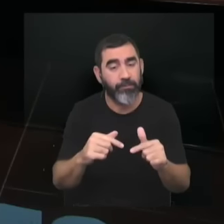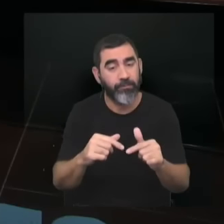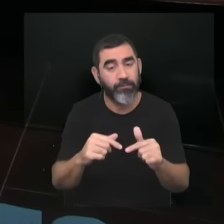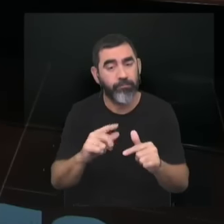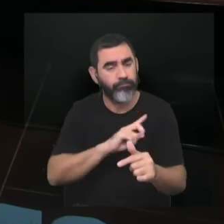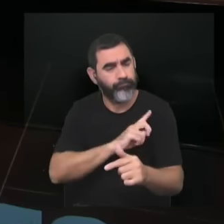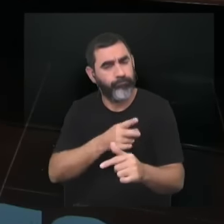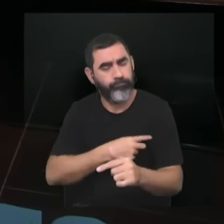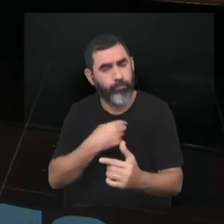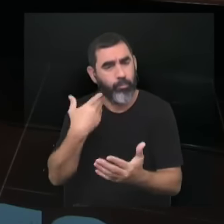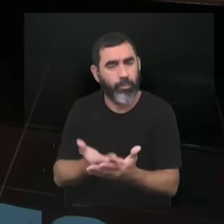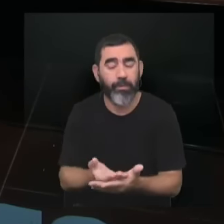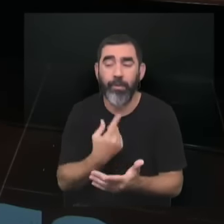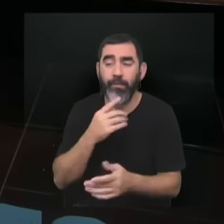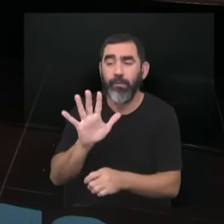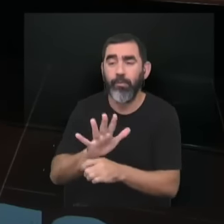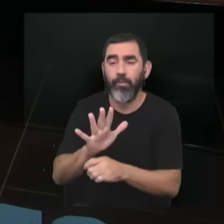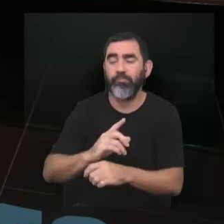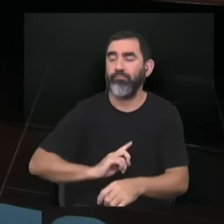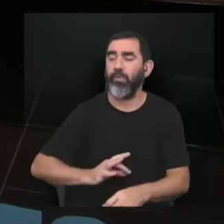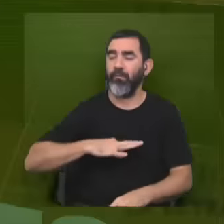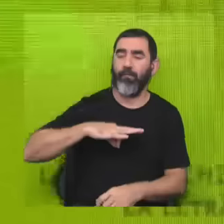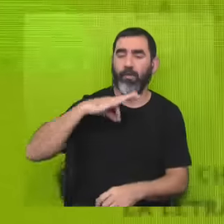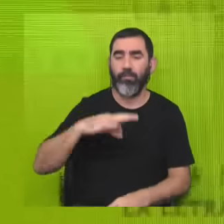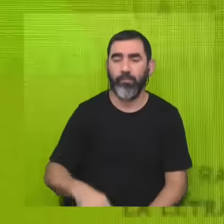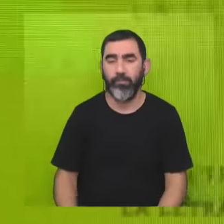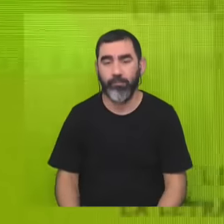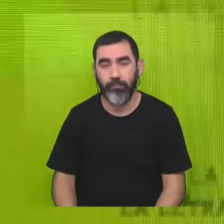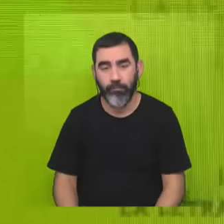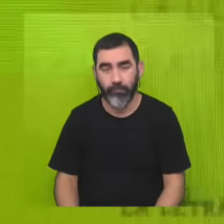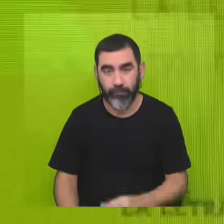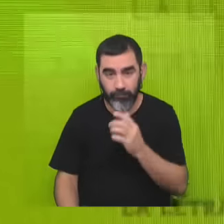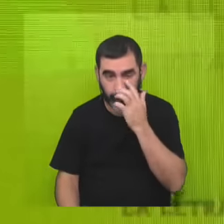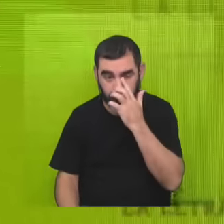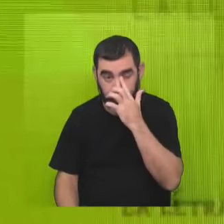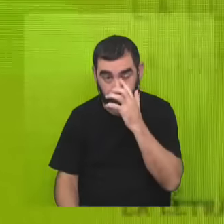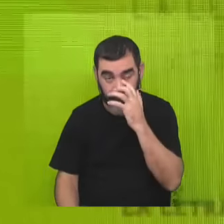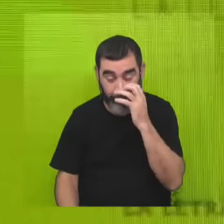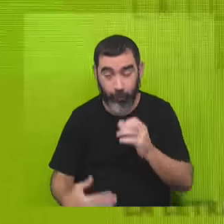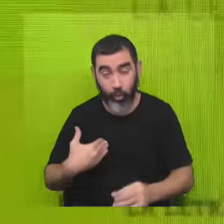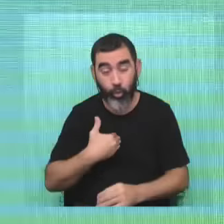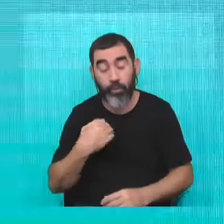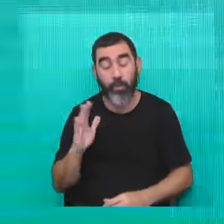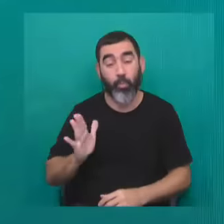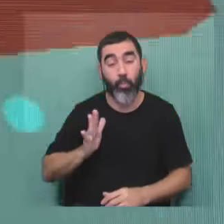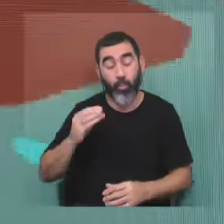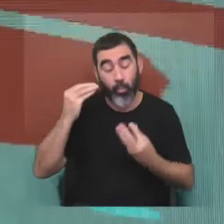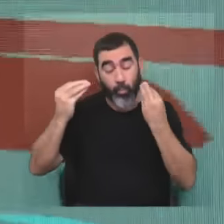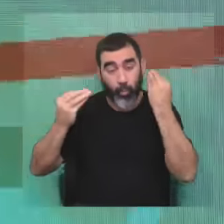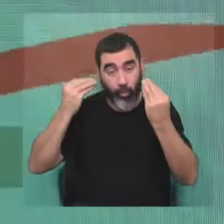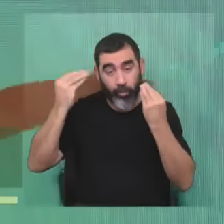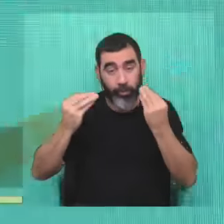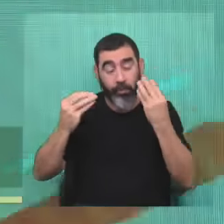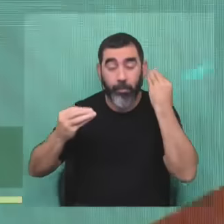planteos se las cataloga de soberbias de las mujeres con algunas preocupaciones no eh